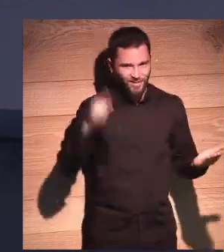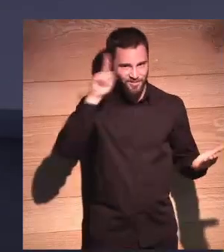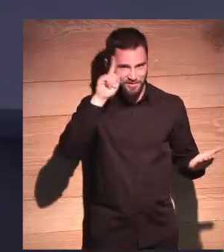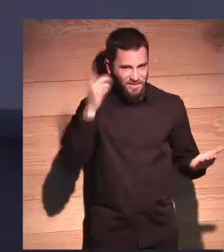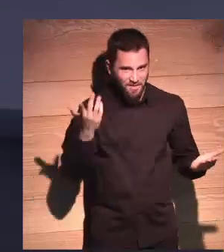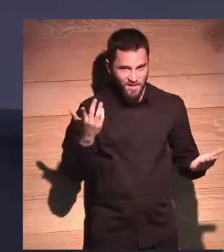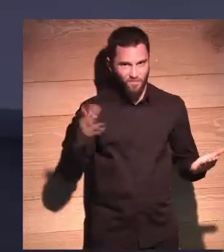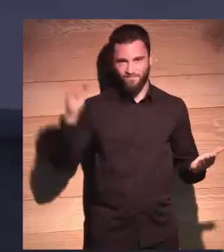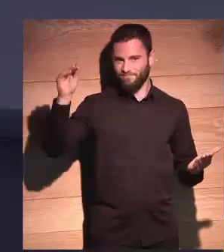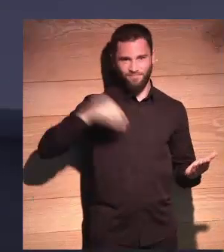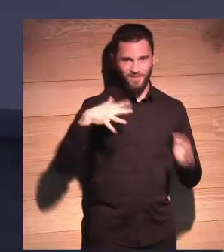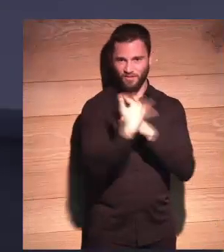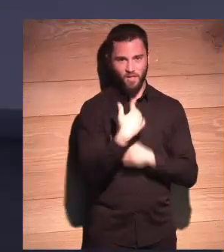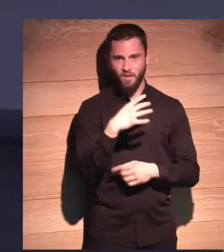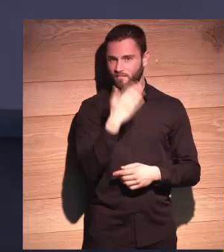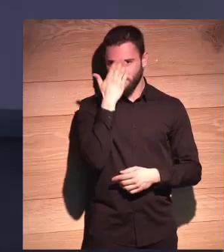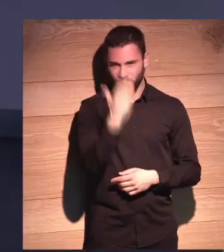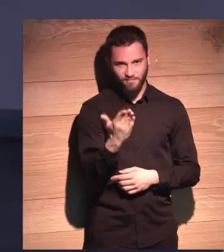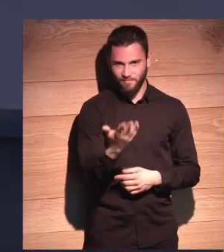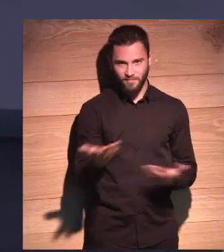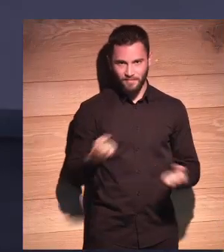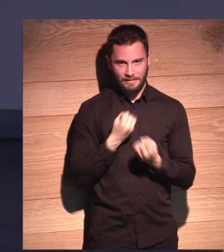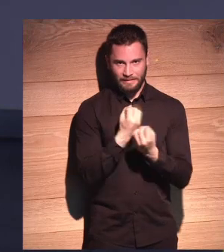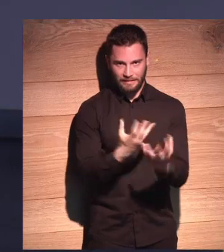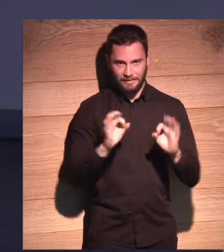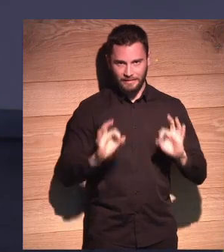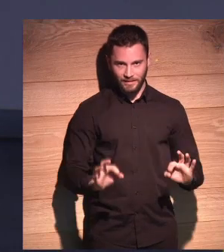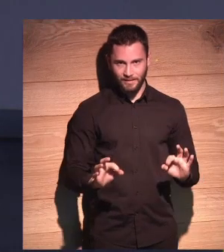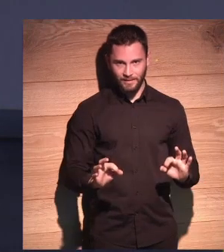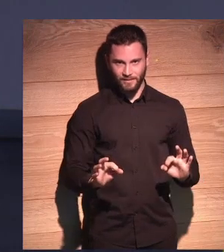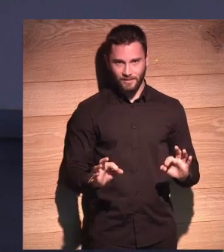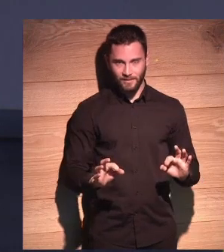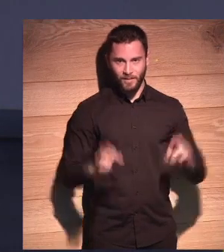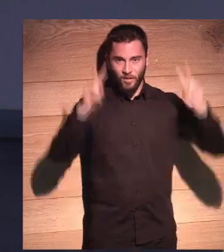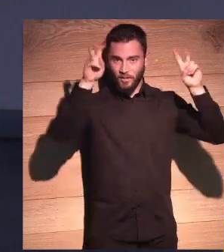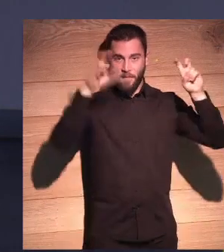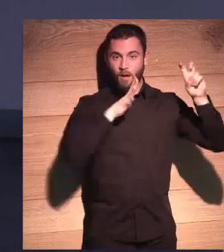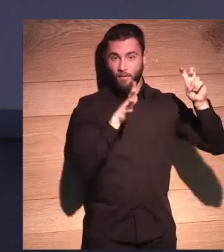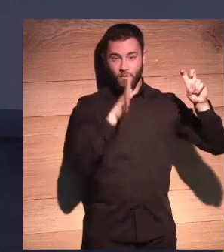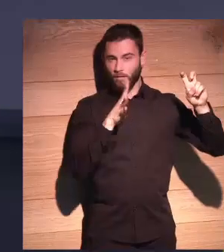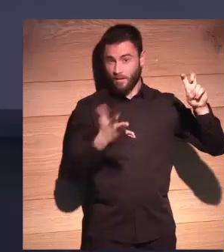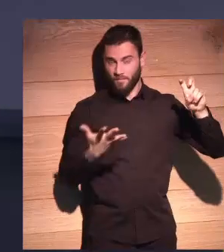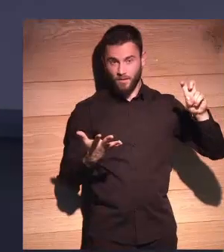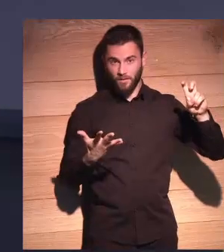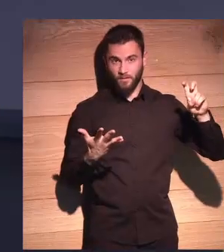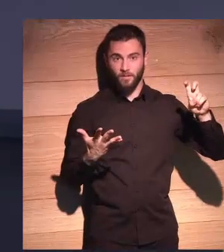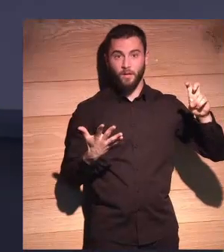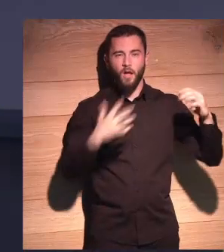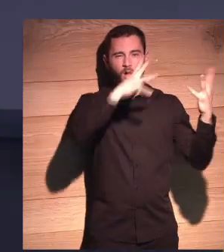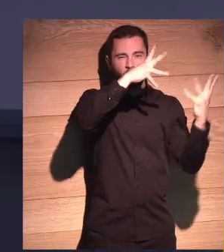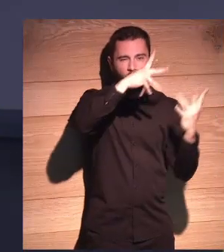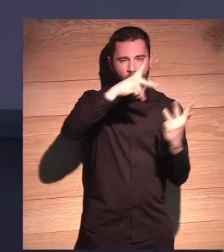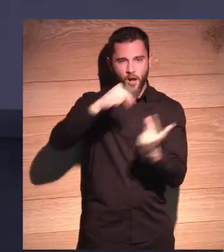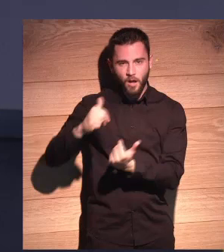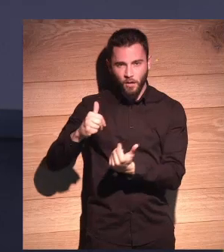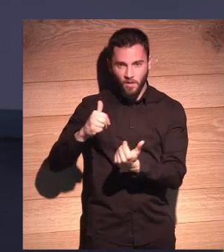lamentable, pero es la verdad, Hay un tema que es increíble, o sea, calculamos, y